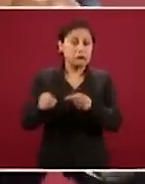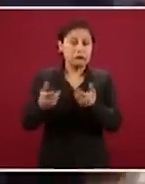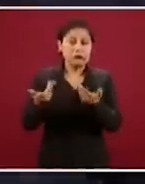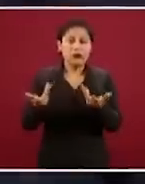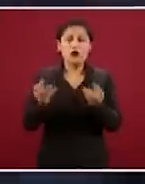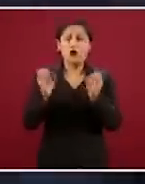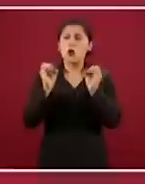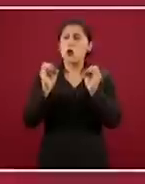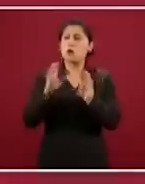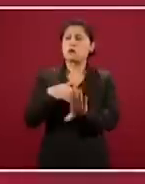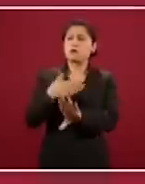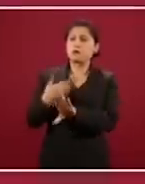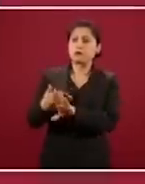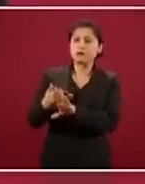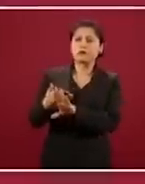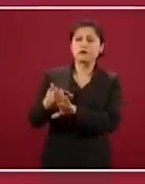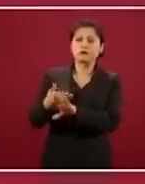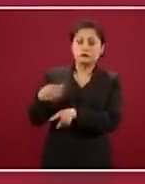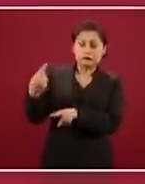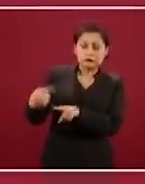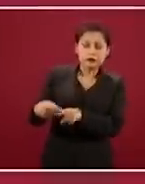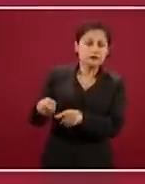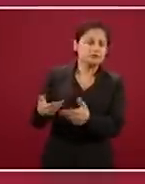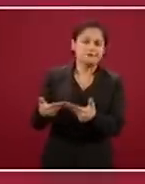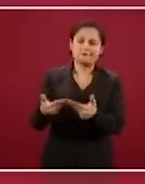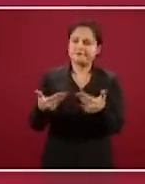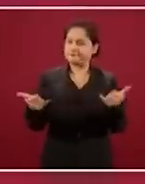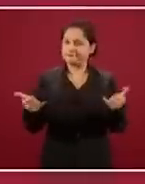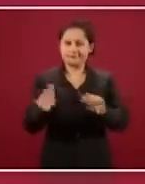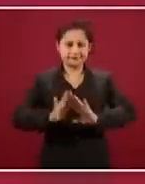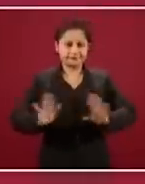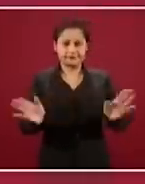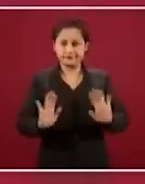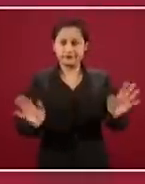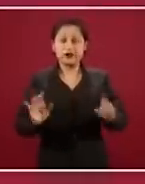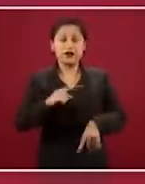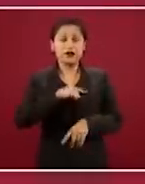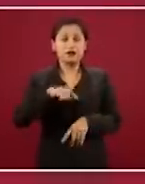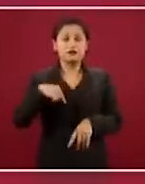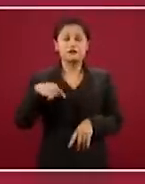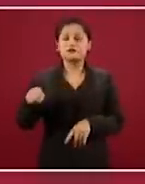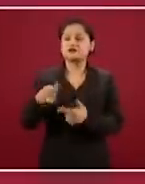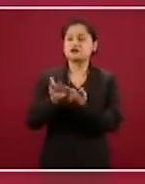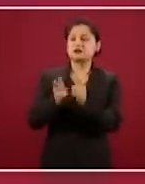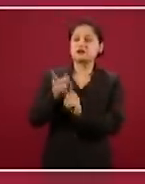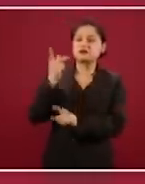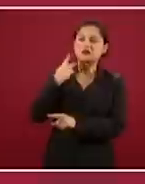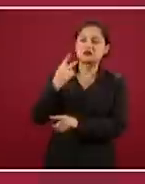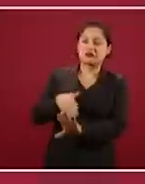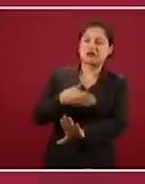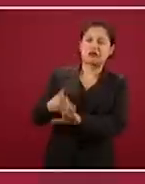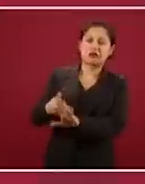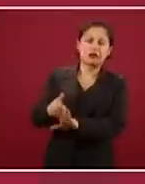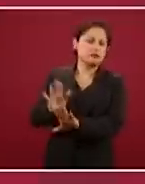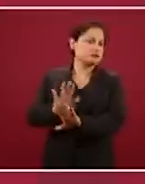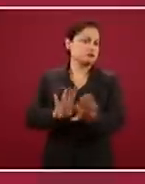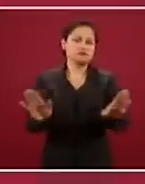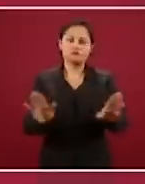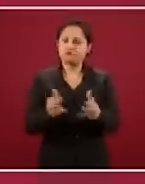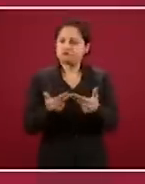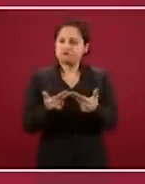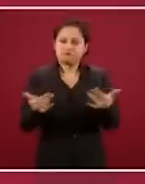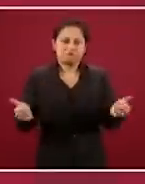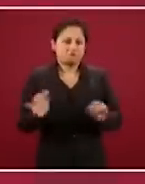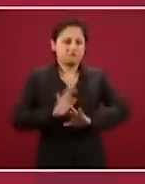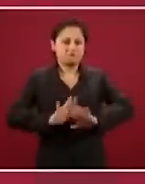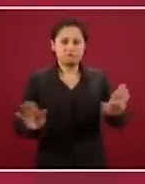o a nadie, ni afectar a partidos. Lo que queremos